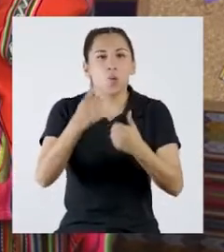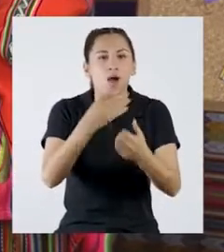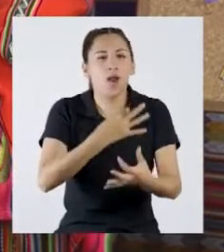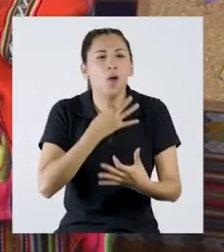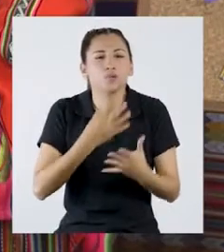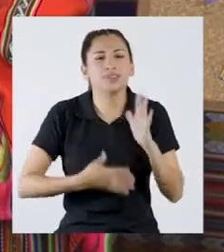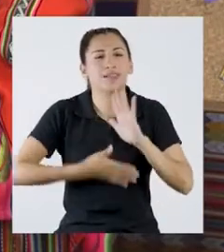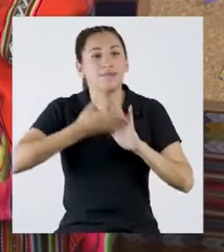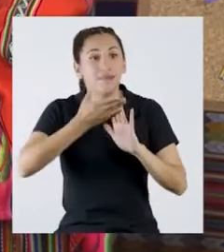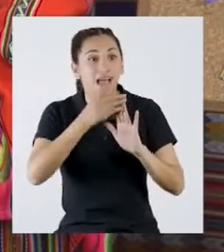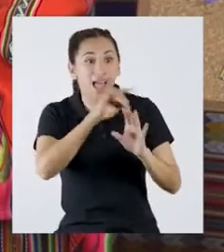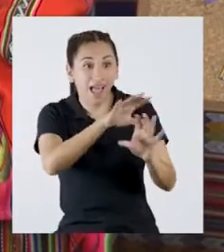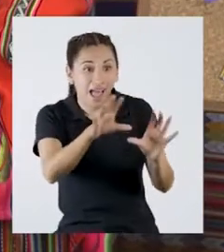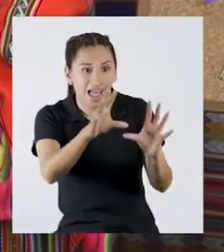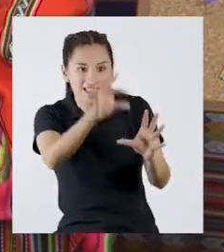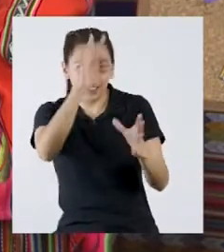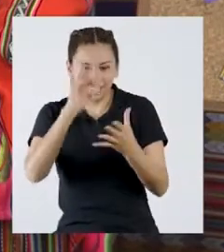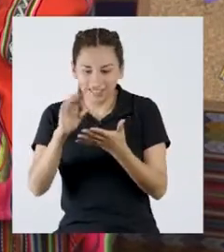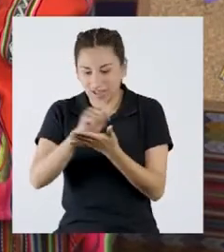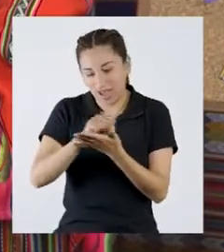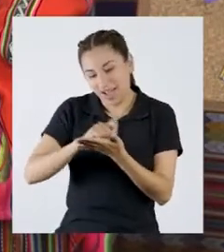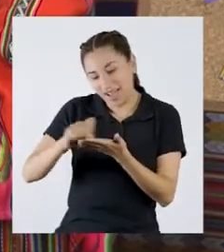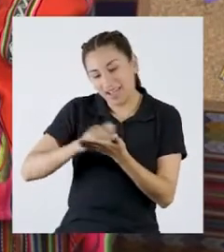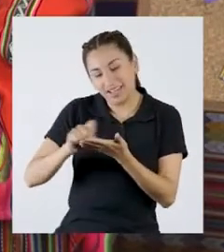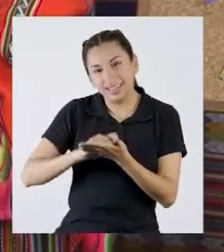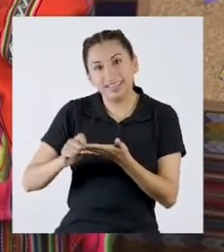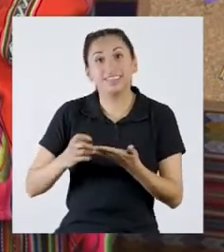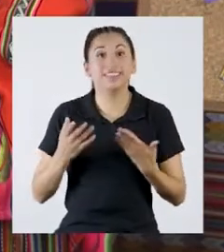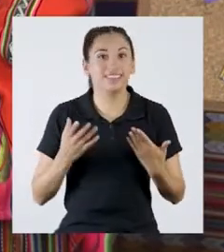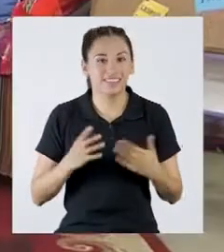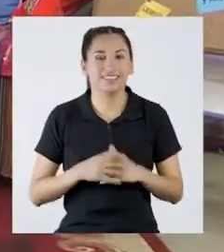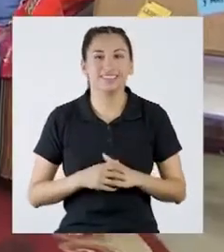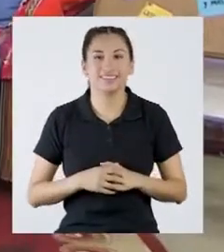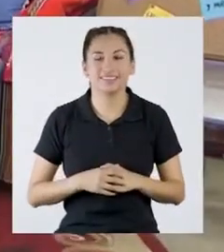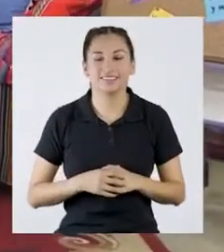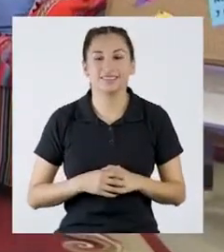la atención del microrrelato que escuchamos hoy.